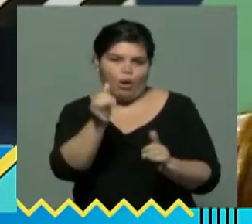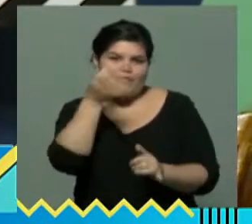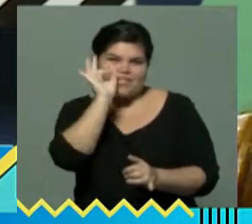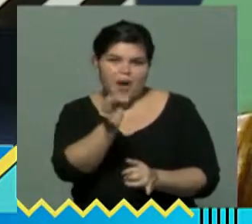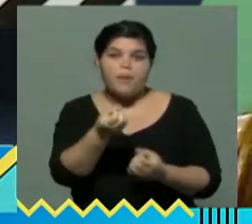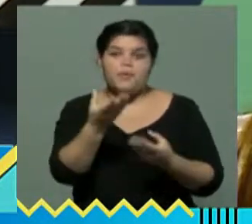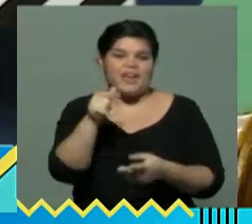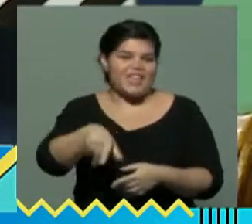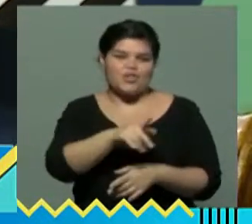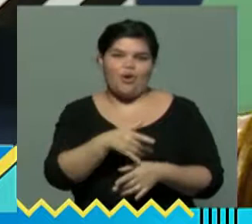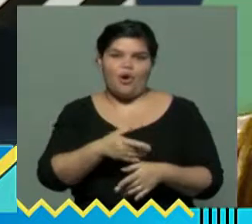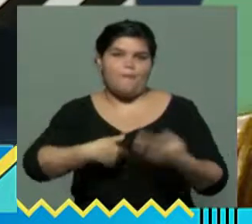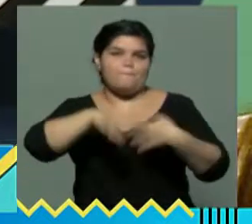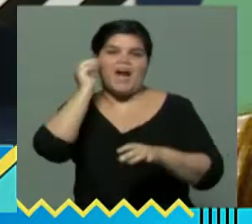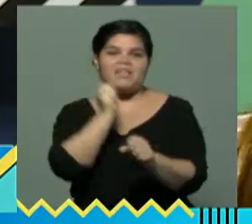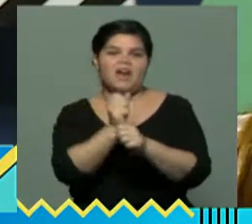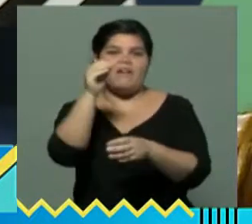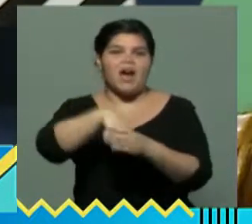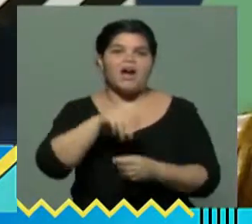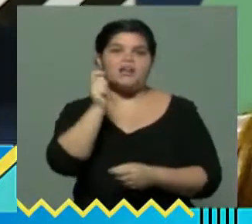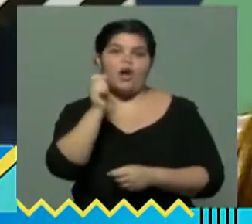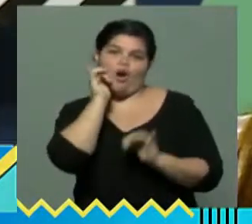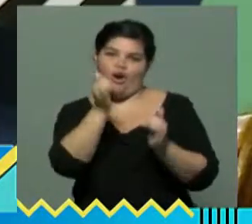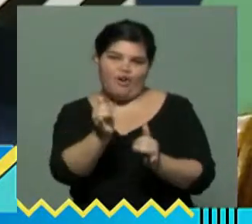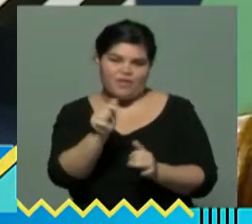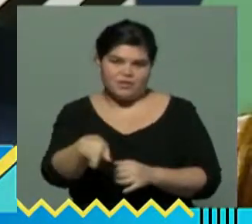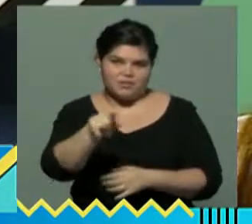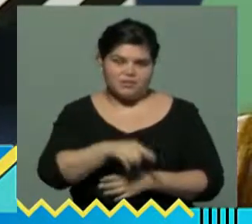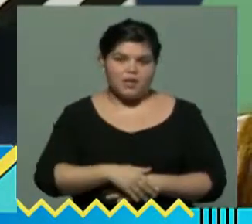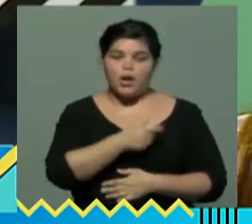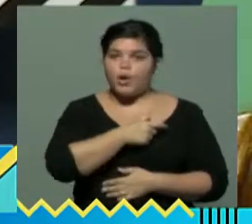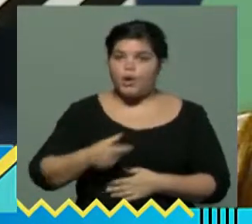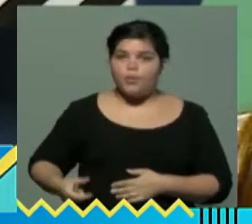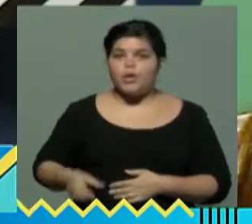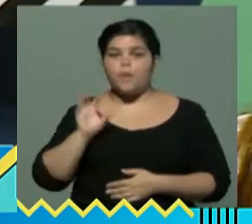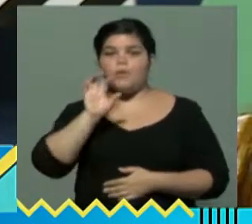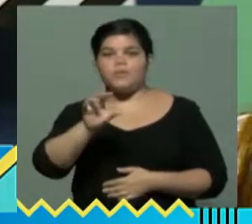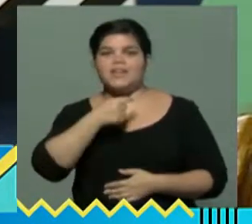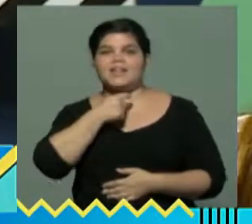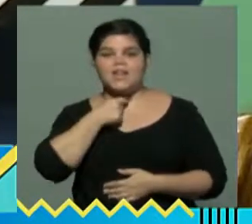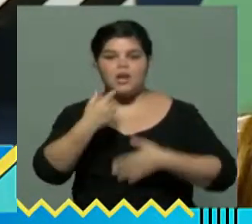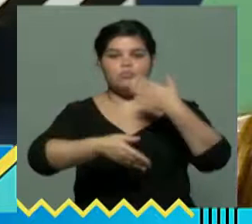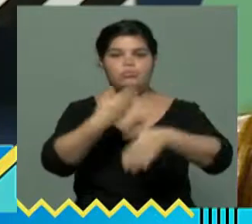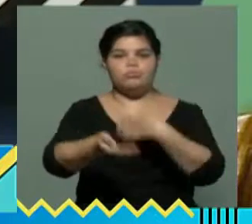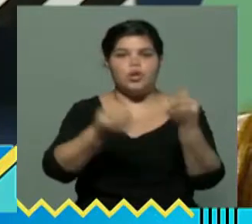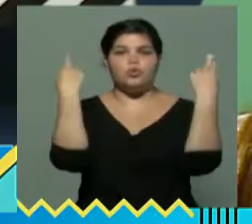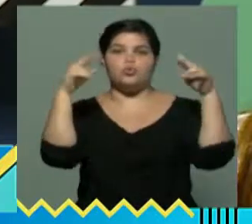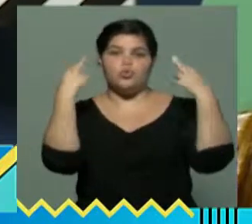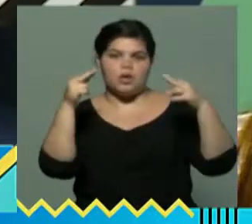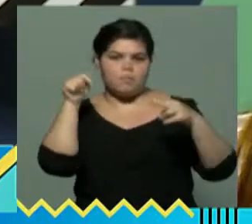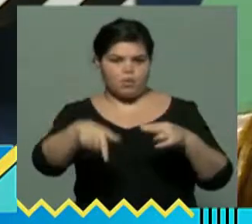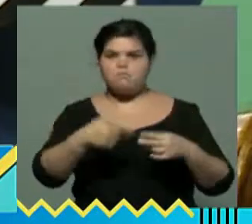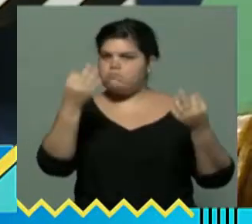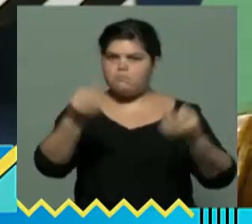claramente. El Estado provincial busca el desarrollo del turismo en la provincia, lo cual me parece